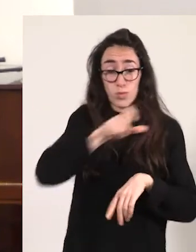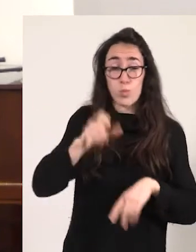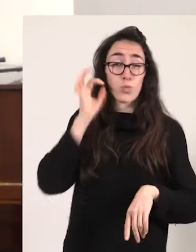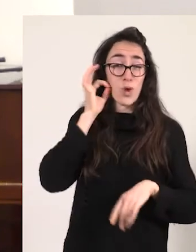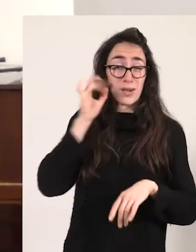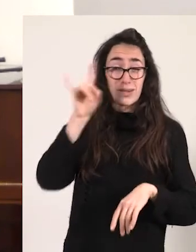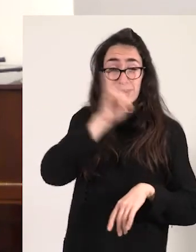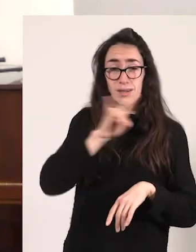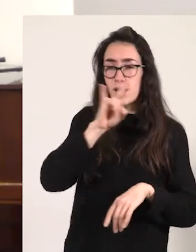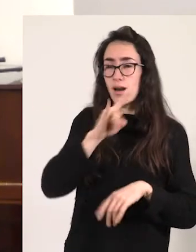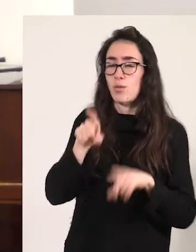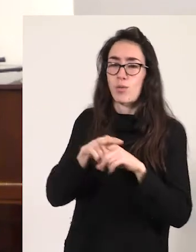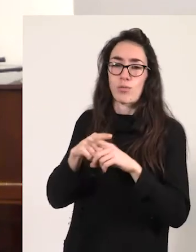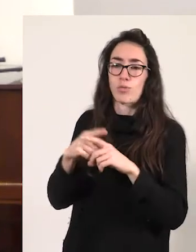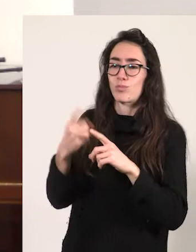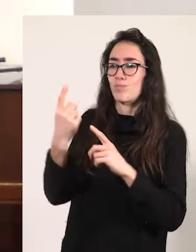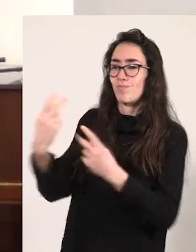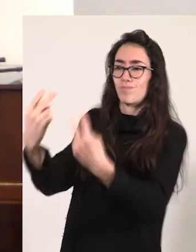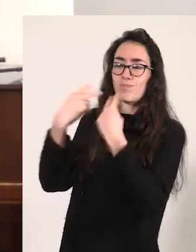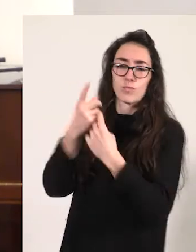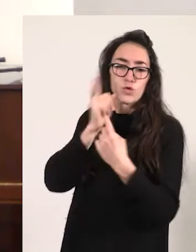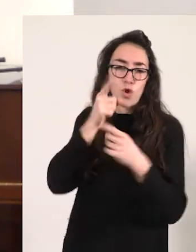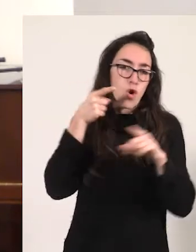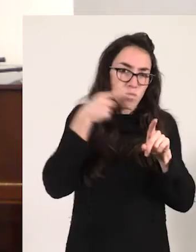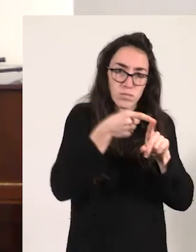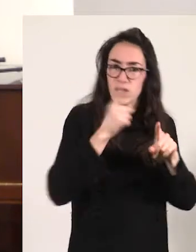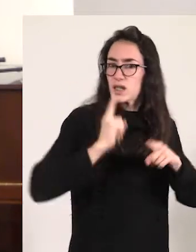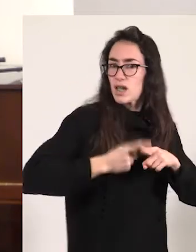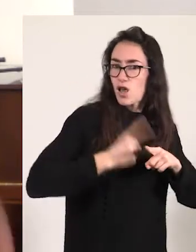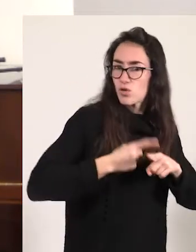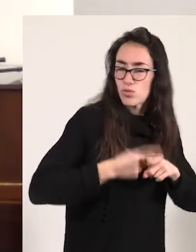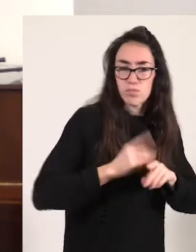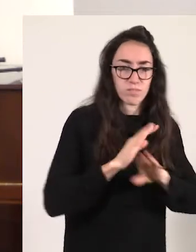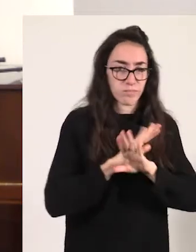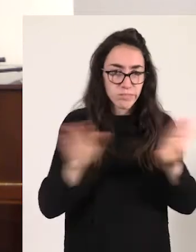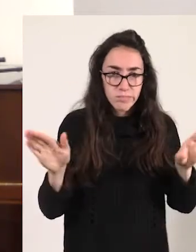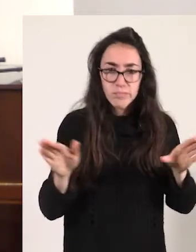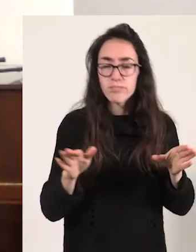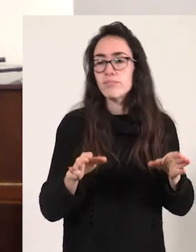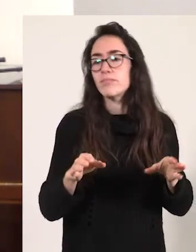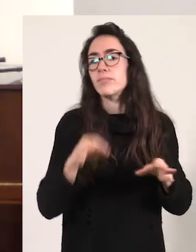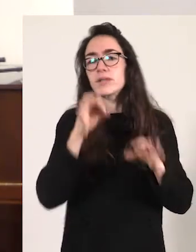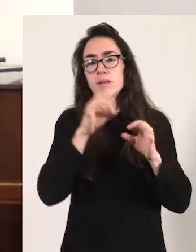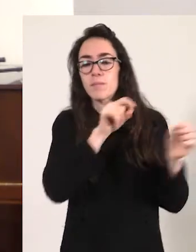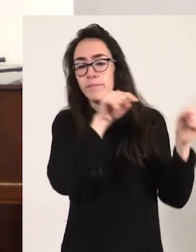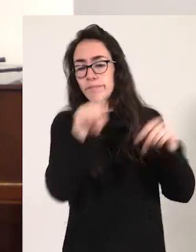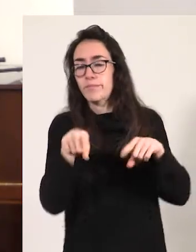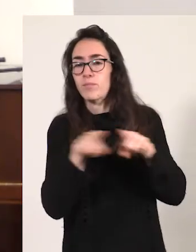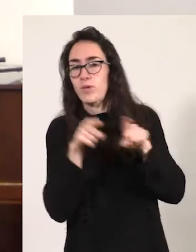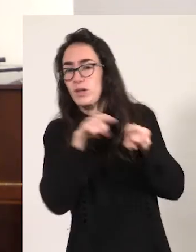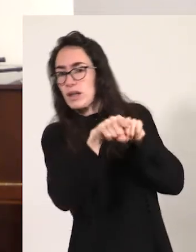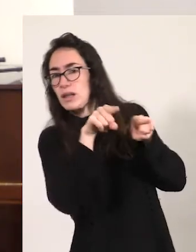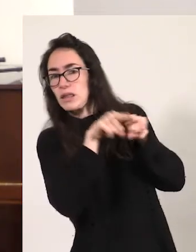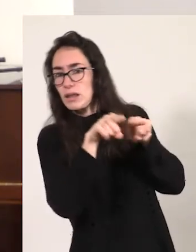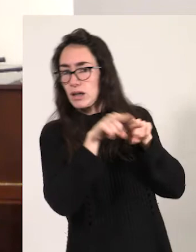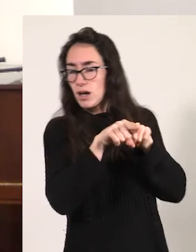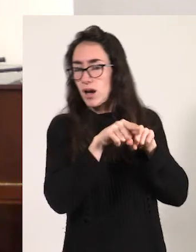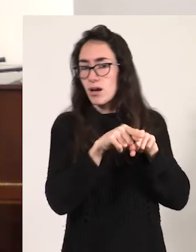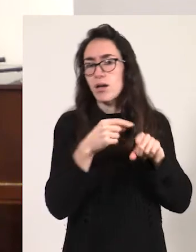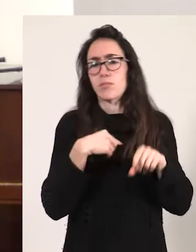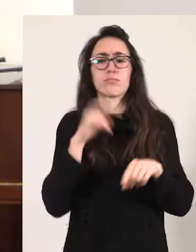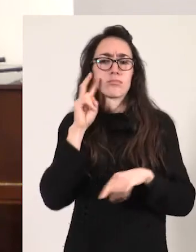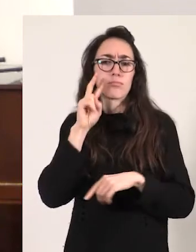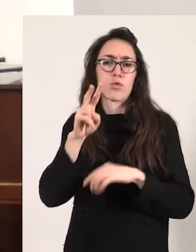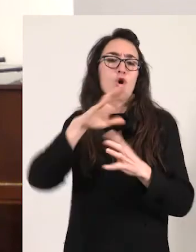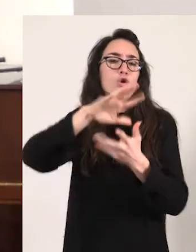¿no? Las mujeres negras están hipersexualizadas. Igual son eternas recién llegadas, cuando están aquí se habla desde el inmigracionalismo.